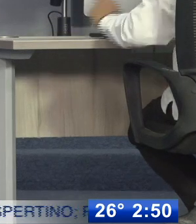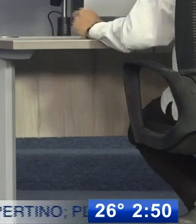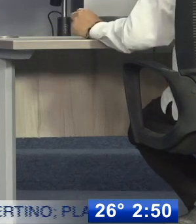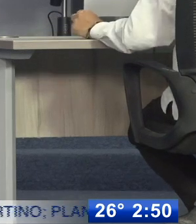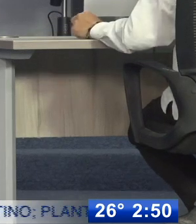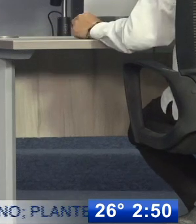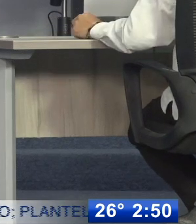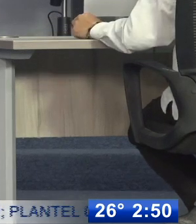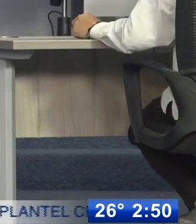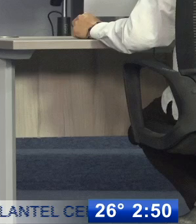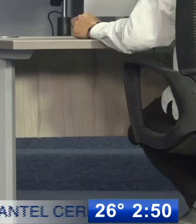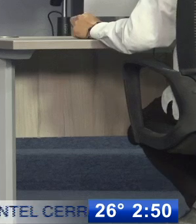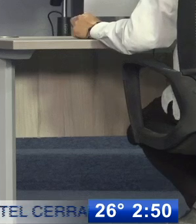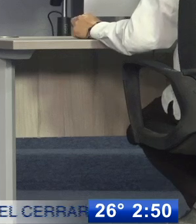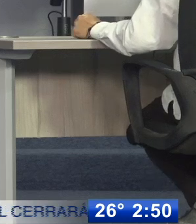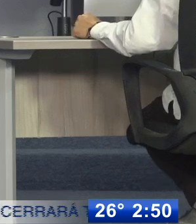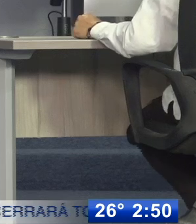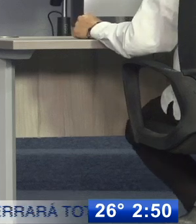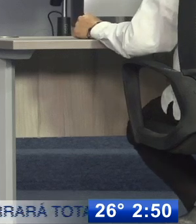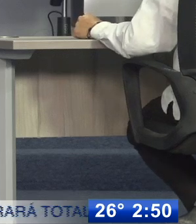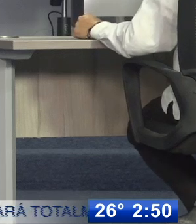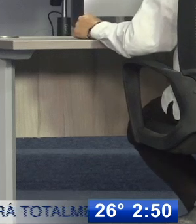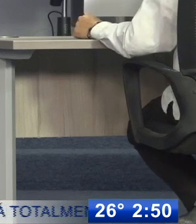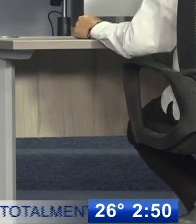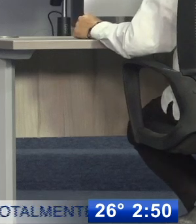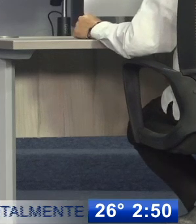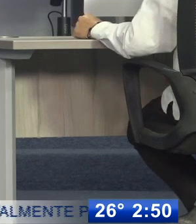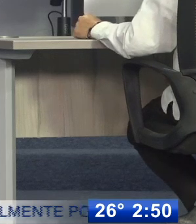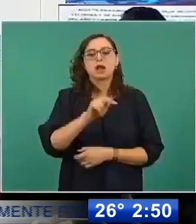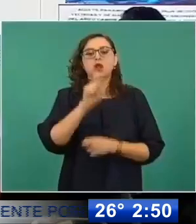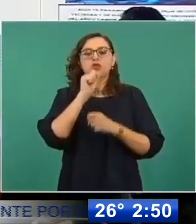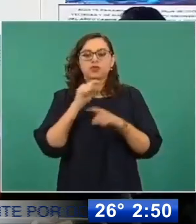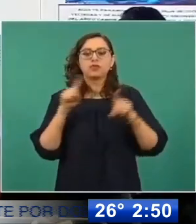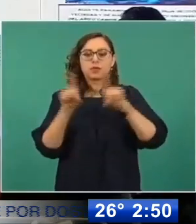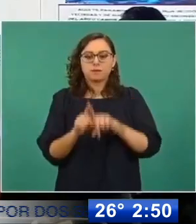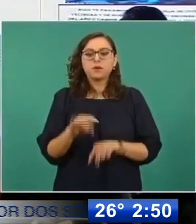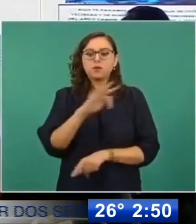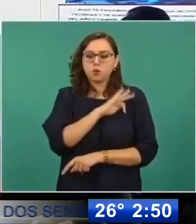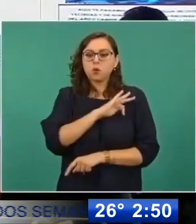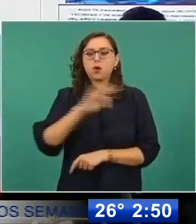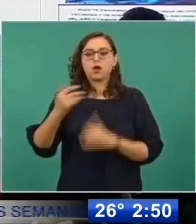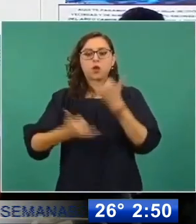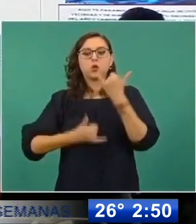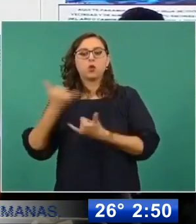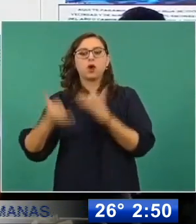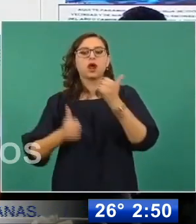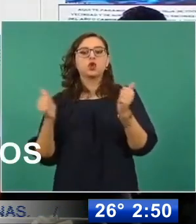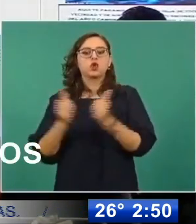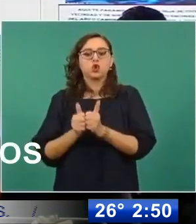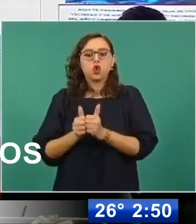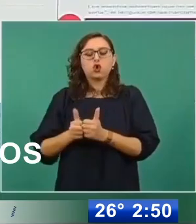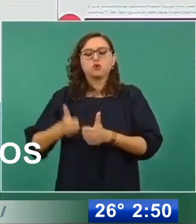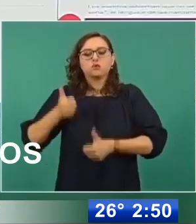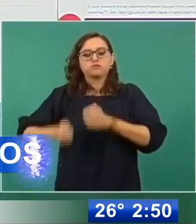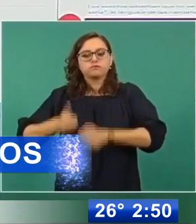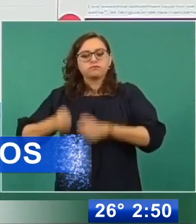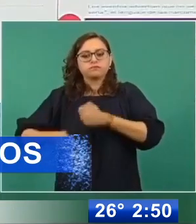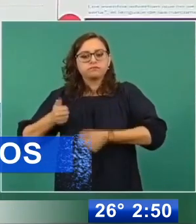a Ricardo Mejía, subsecretario de Seguridad a nivel federal. Las de PlayStation,